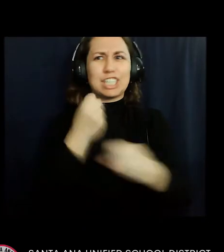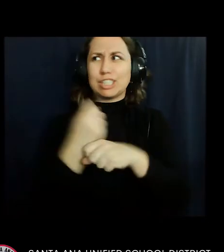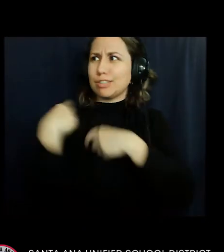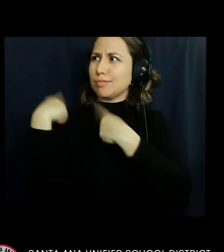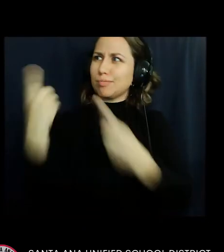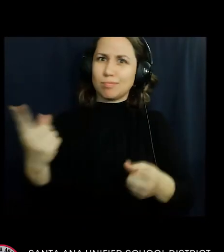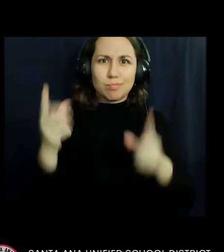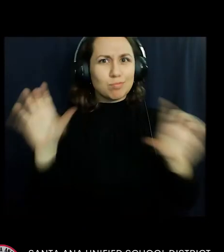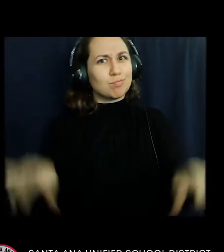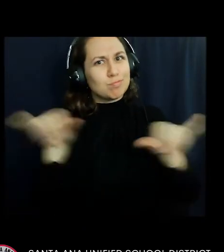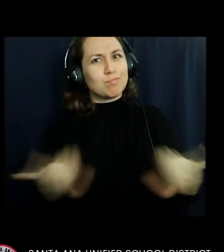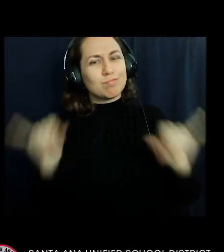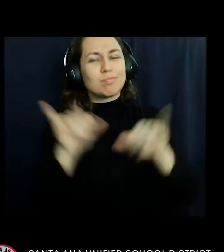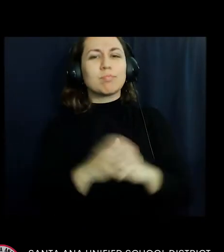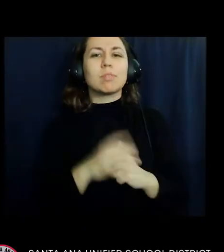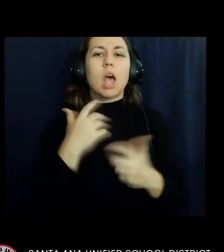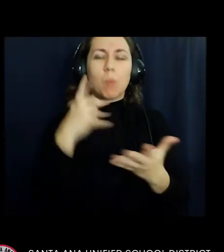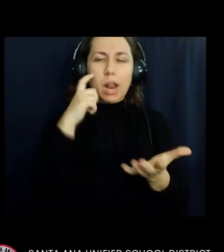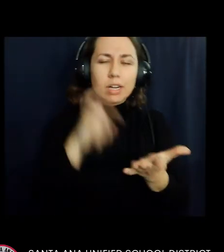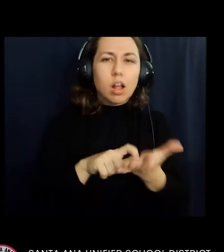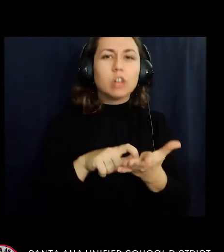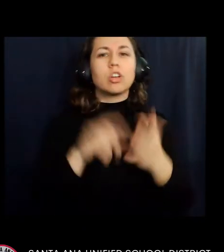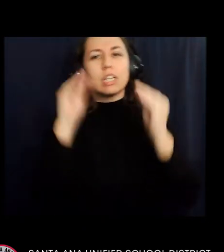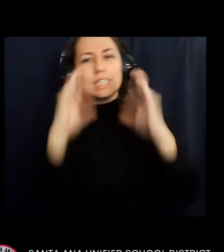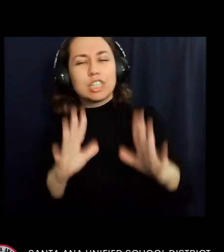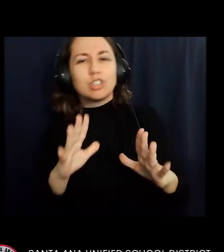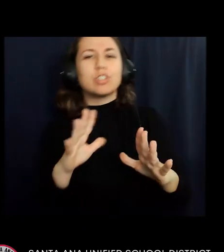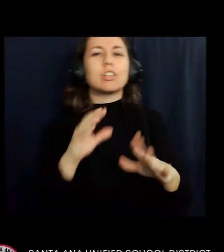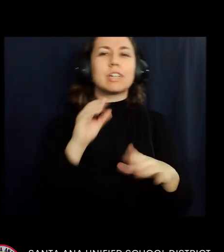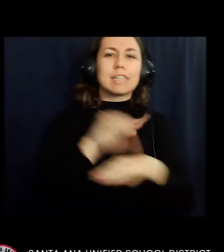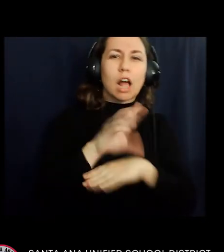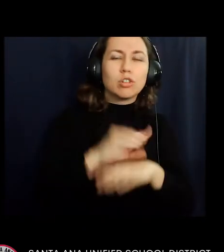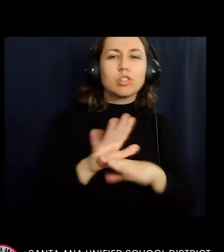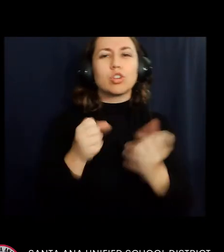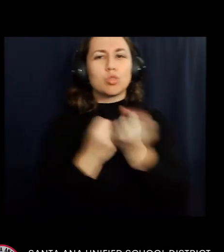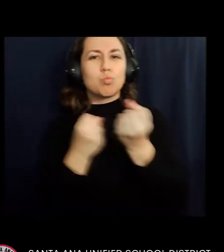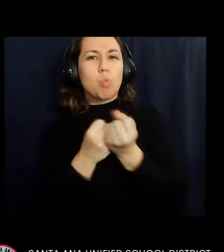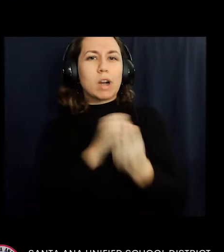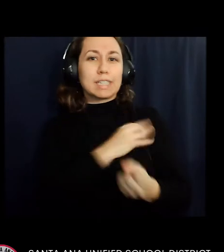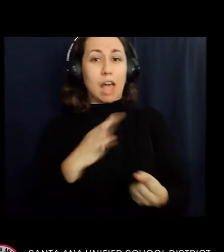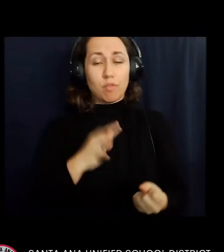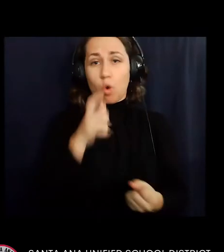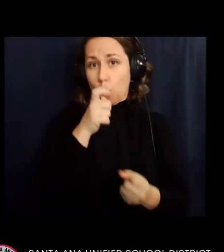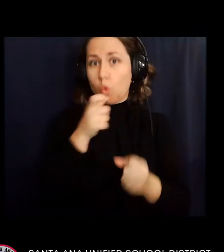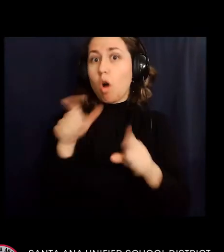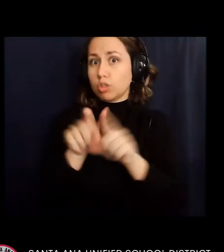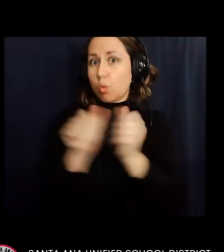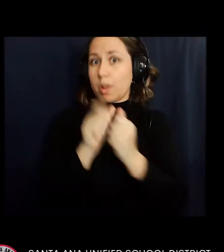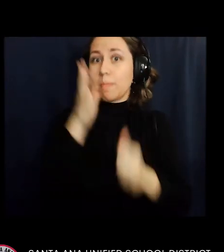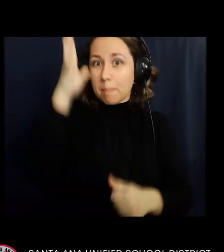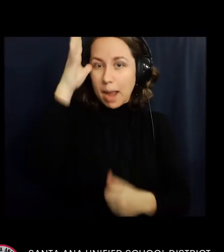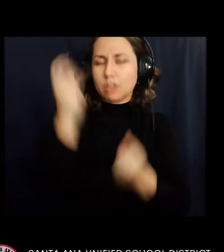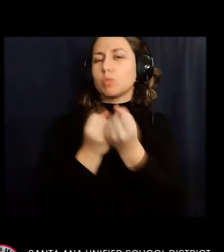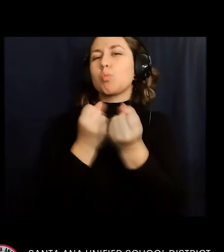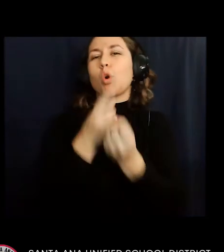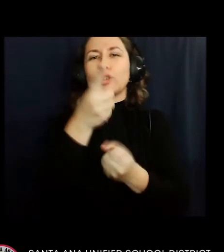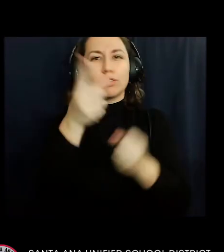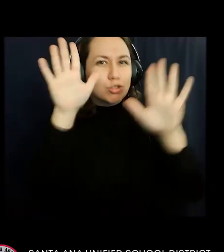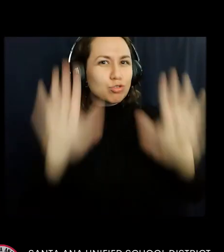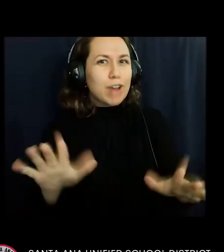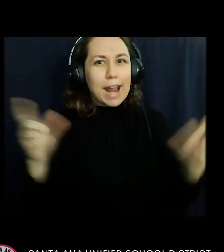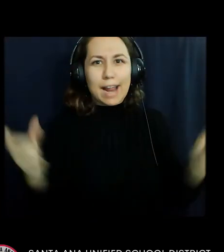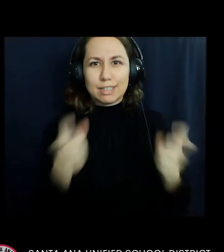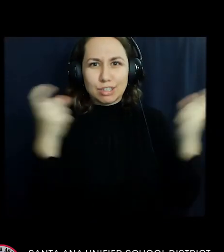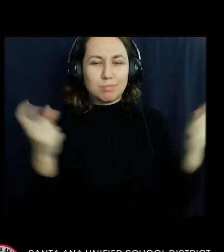60 años. Quiero aprovechar esta oportunidad para reconocer a los maestros, consejeros, ustedes y sus padres que les han apoyado en este gran